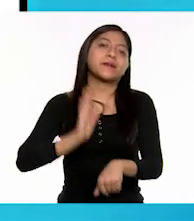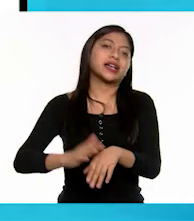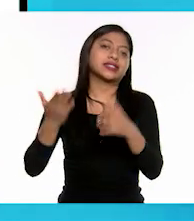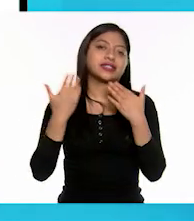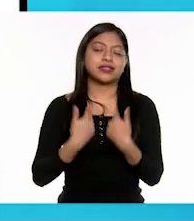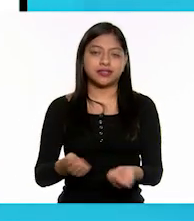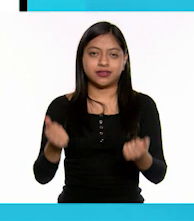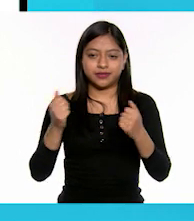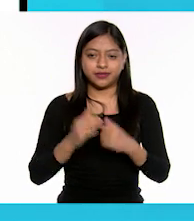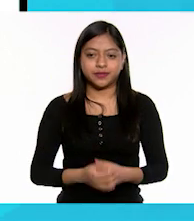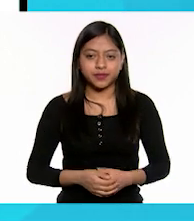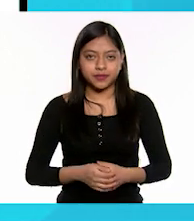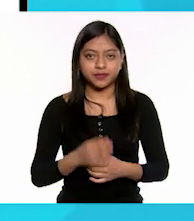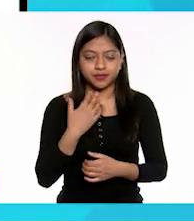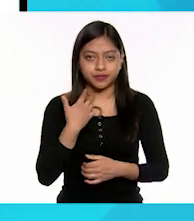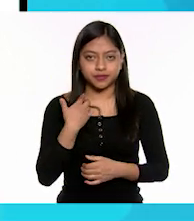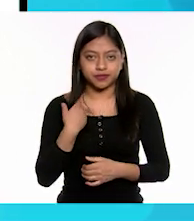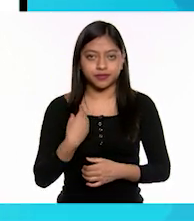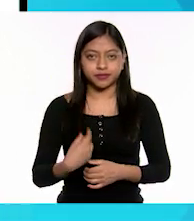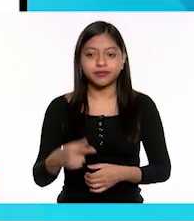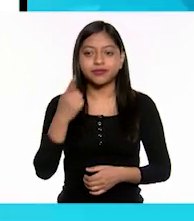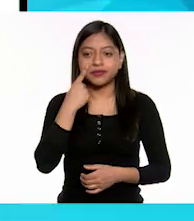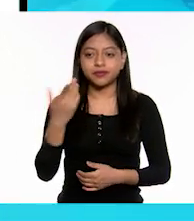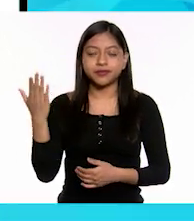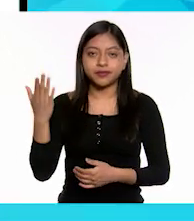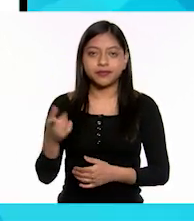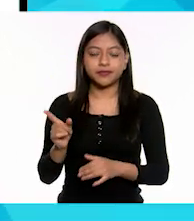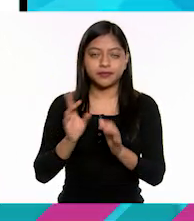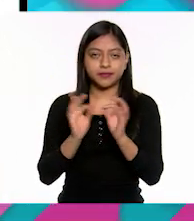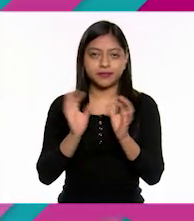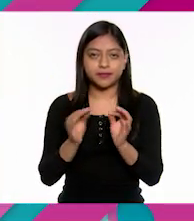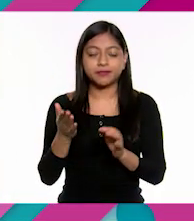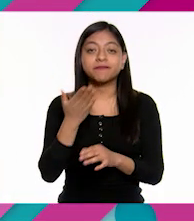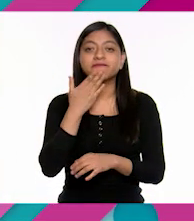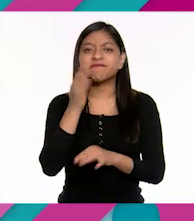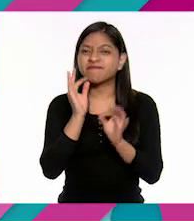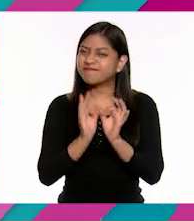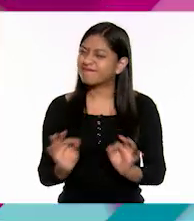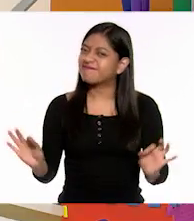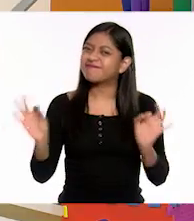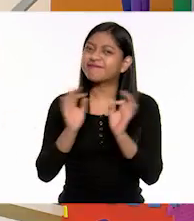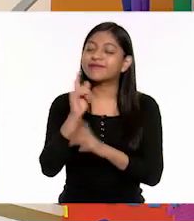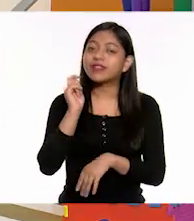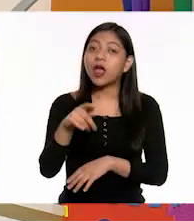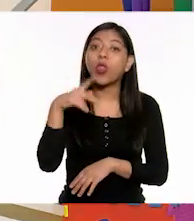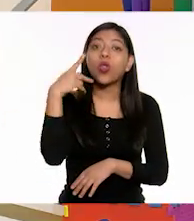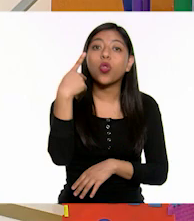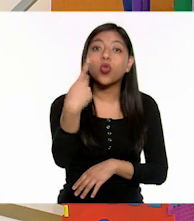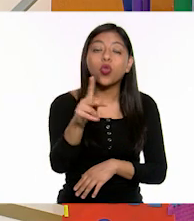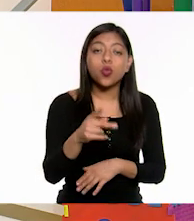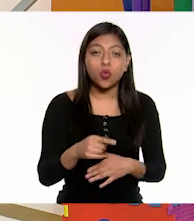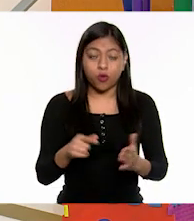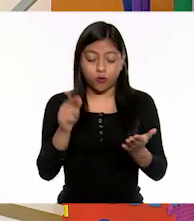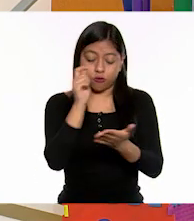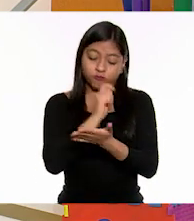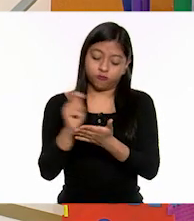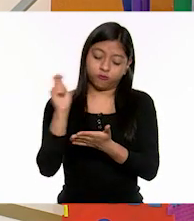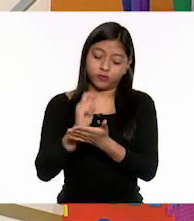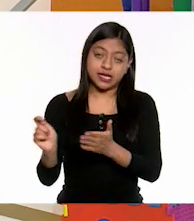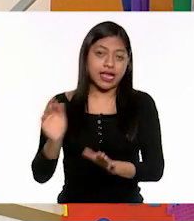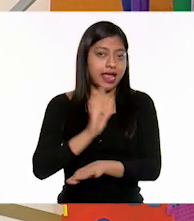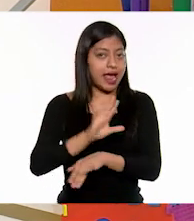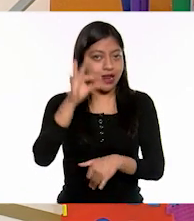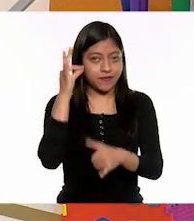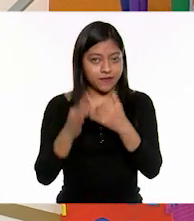muy bien y dice algo bien importante realiza tu versión final verdad entonces